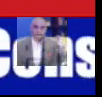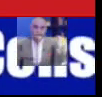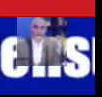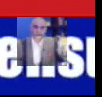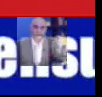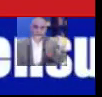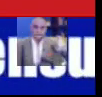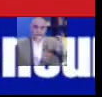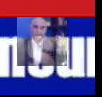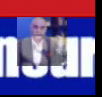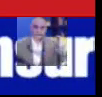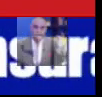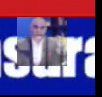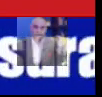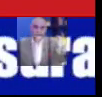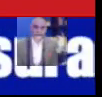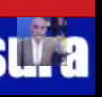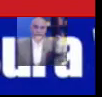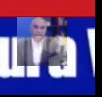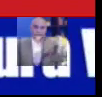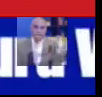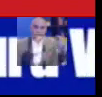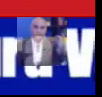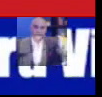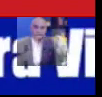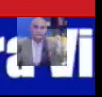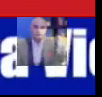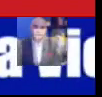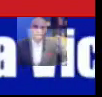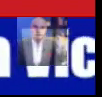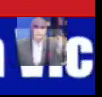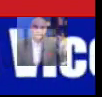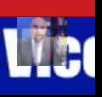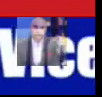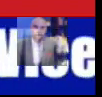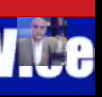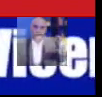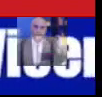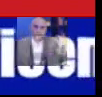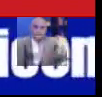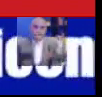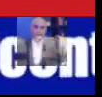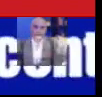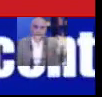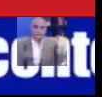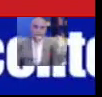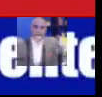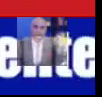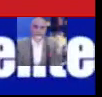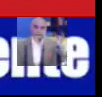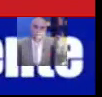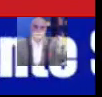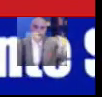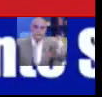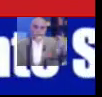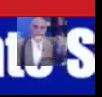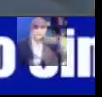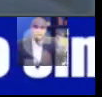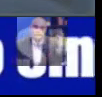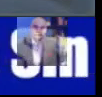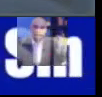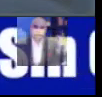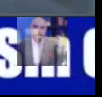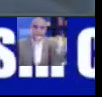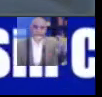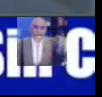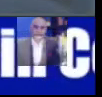Sí, reinventar a las autoridades electorales. Estas ya no sirven. Tanto el Instituto Nacional Electoral como el Tribunal Electoral del Poder